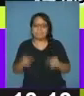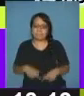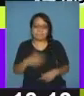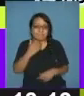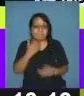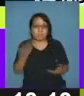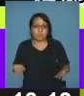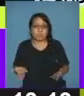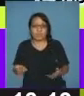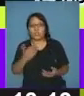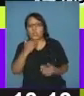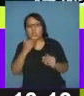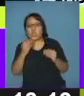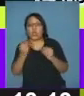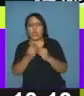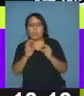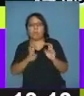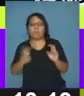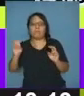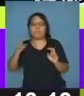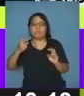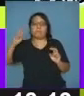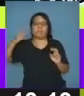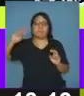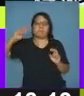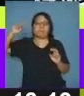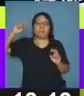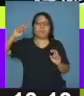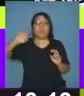Si será escalonada la suba, si la suba